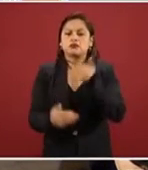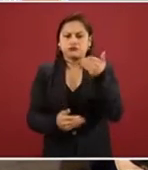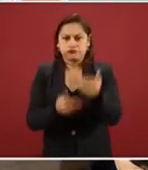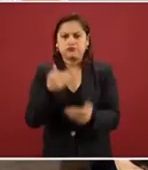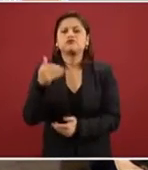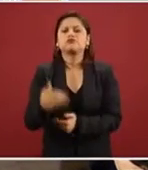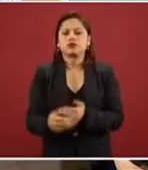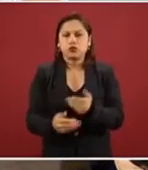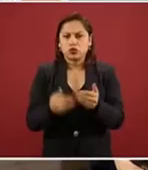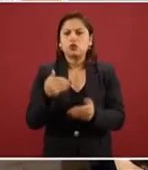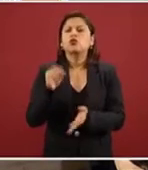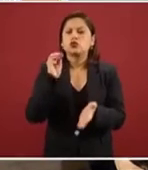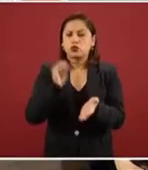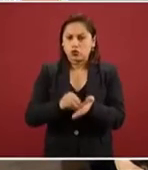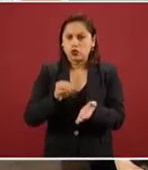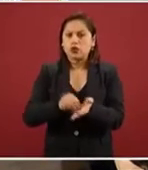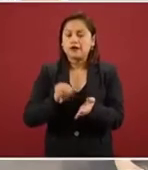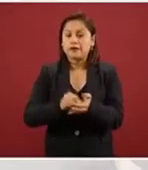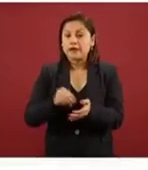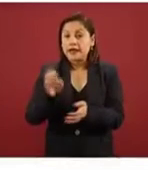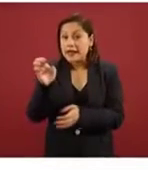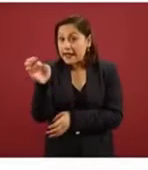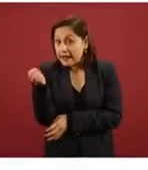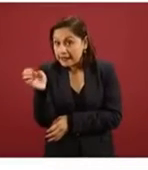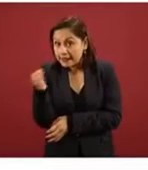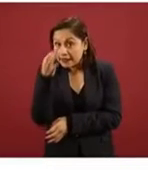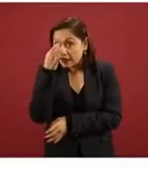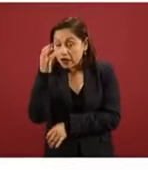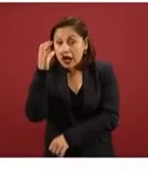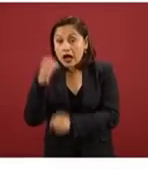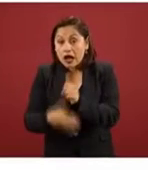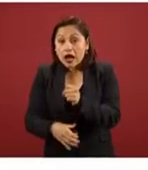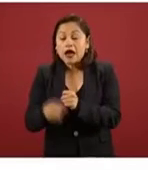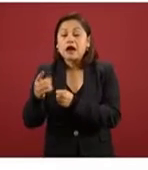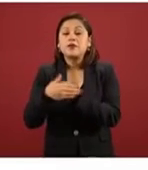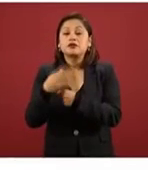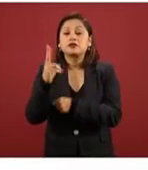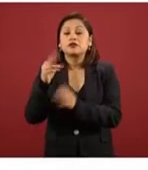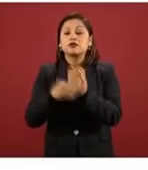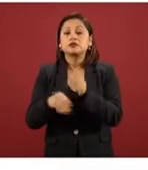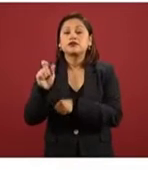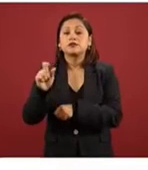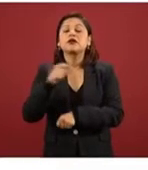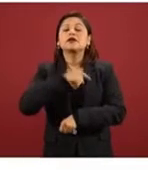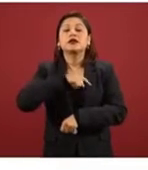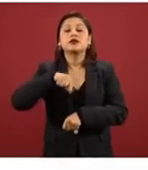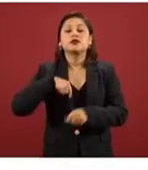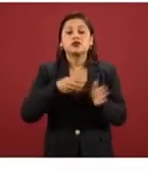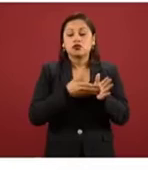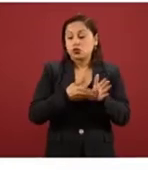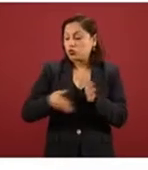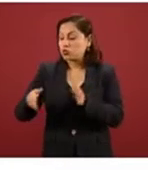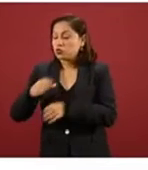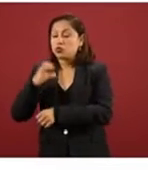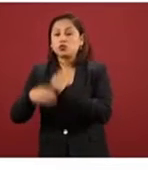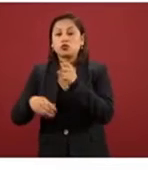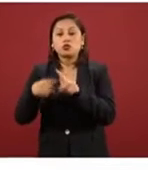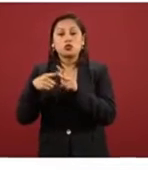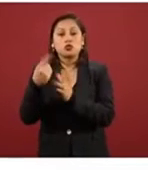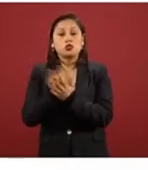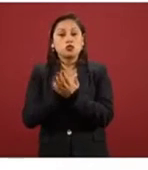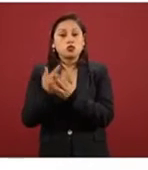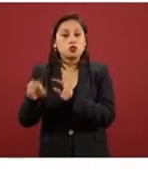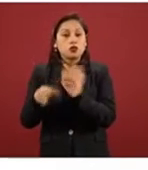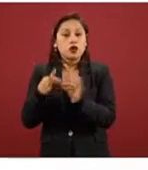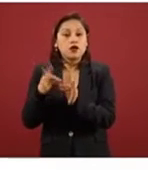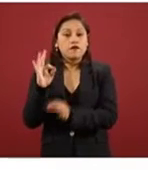2019. A finales del mes de enero presentaremos a todos ustedes un reporte de cómo cierra el Fonden, pero al momento esa es la